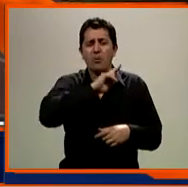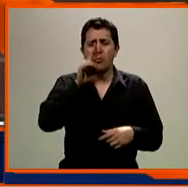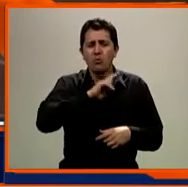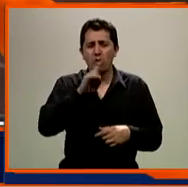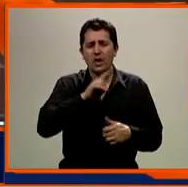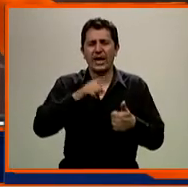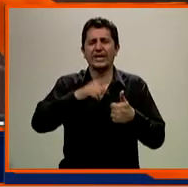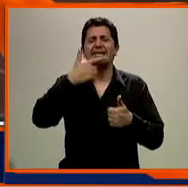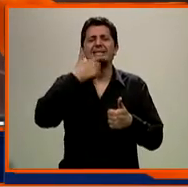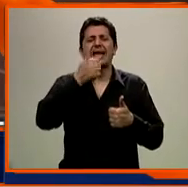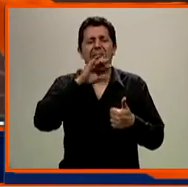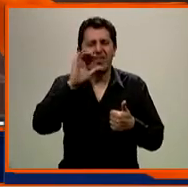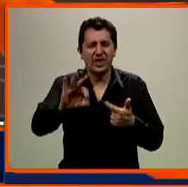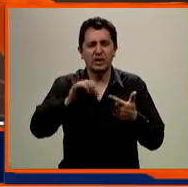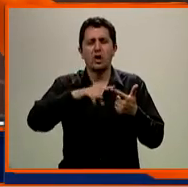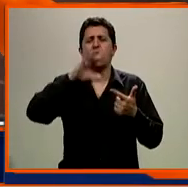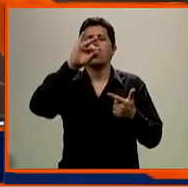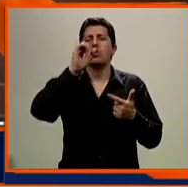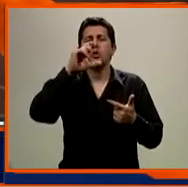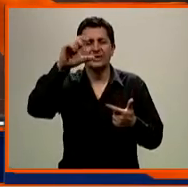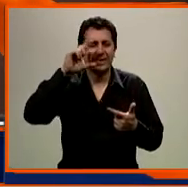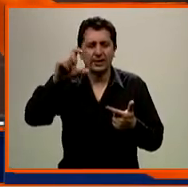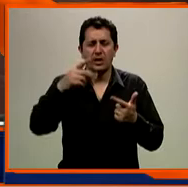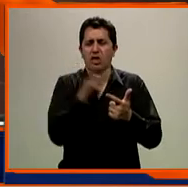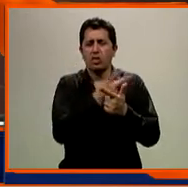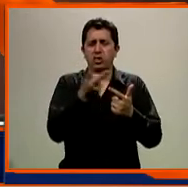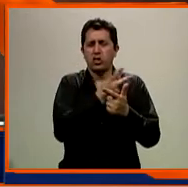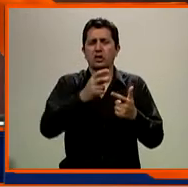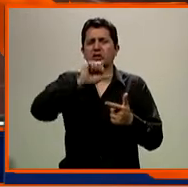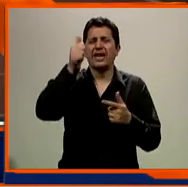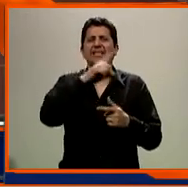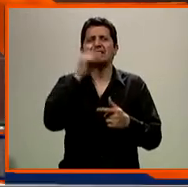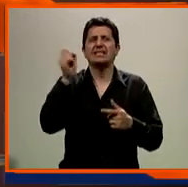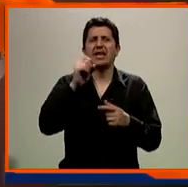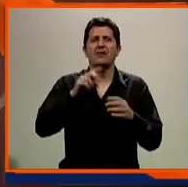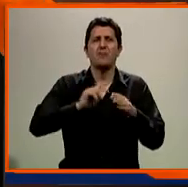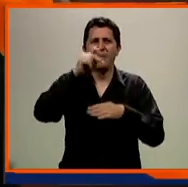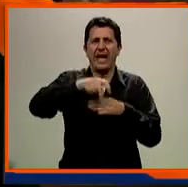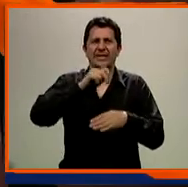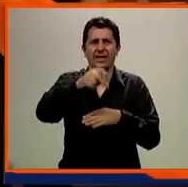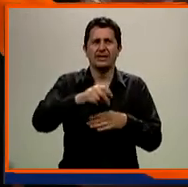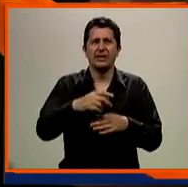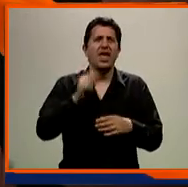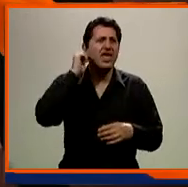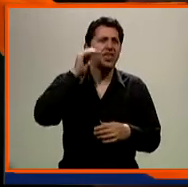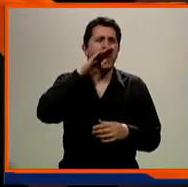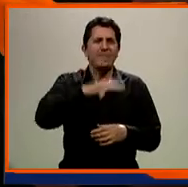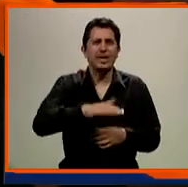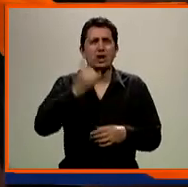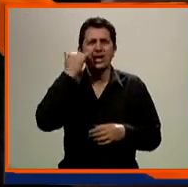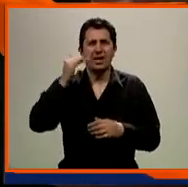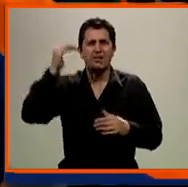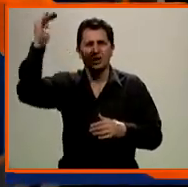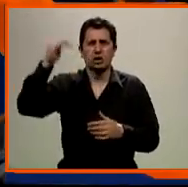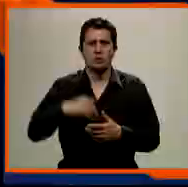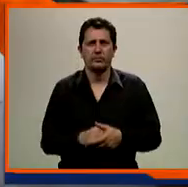destacaron Caterina Saladino y Paula Dulcic. Ambas se adjudicaron 100 metros con vallas en la categoría menor y mayor